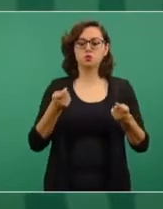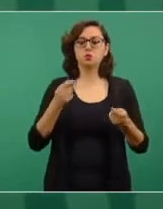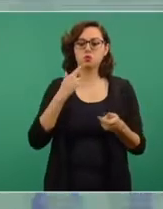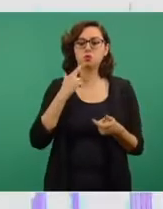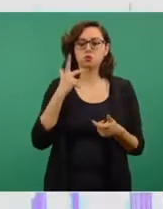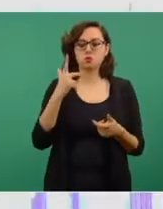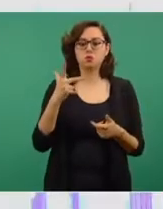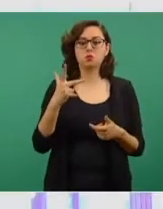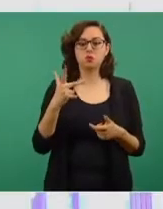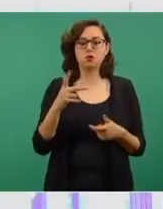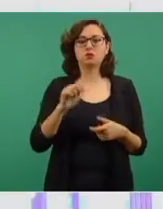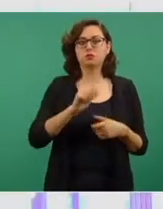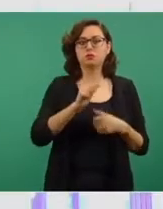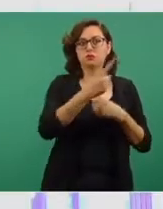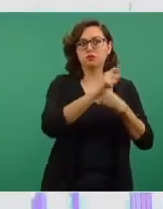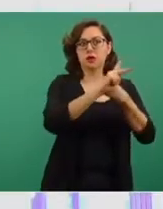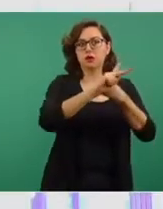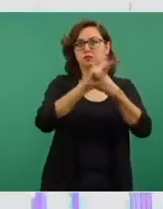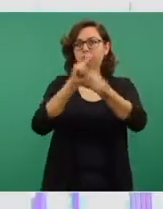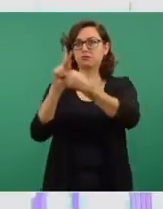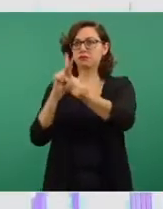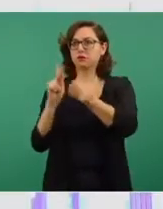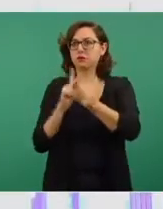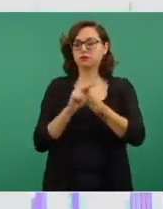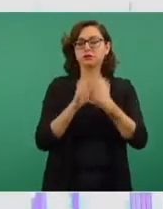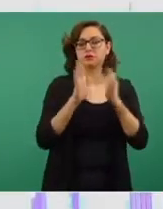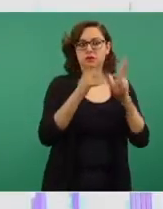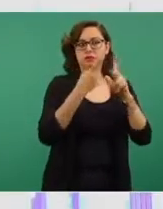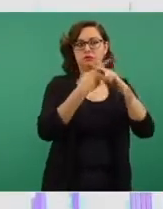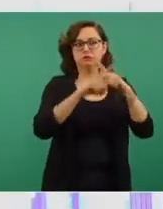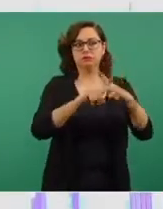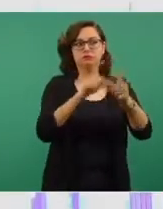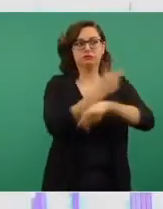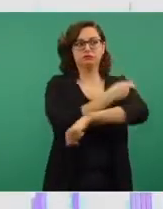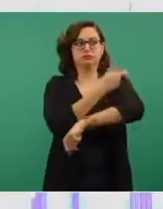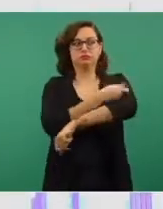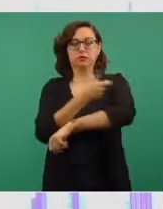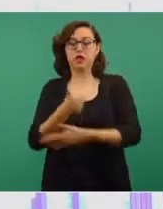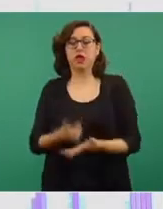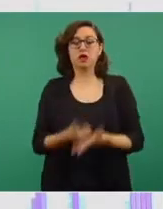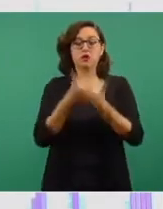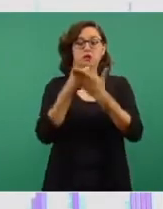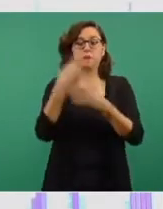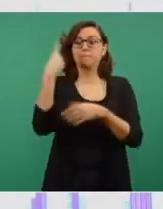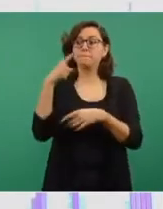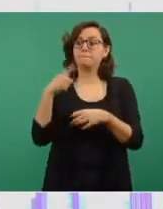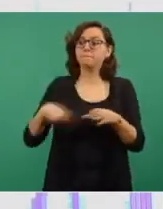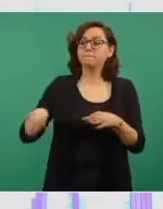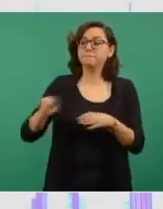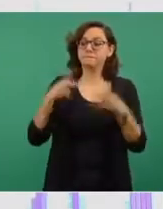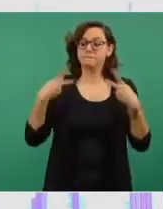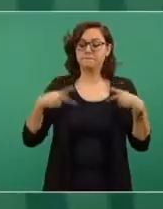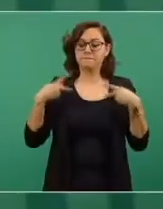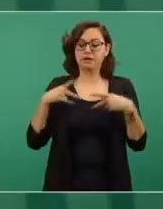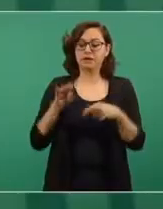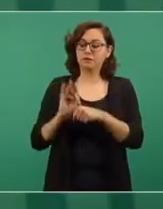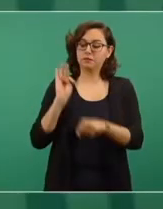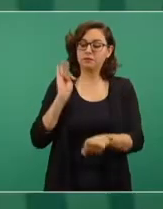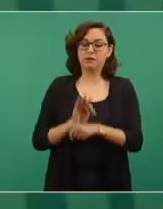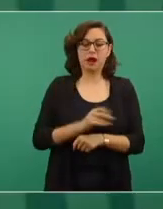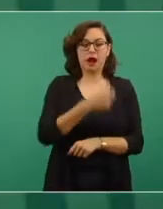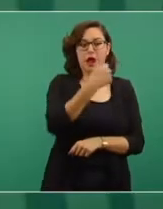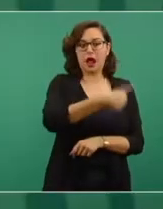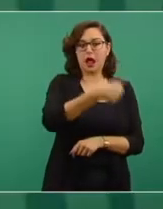esta posibilidad. ¿Por qué razón? Porque las vacunas son un mecanismo de protección específica, a diferencia de las medidas generales